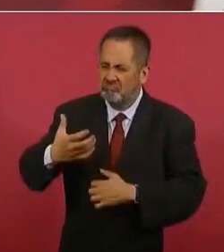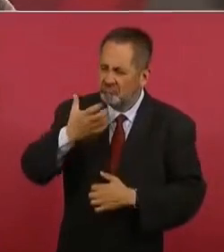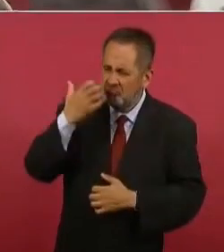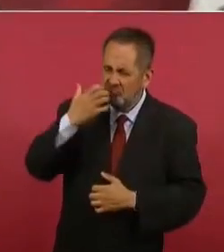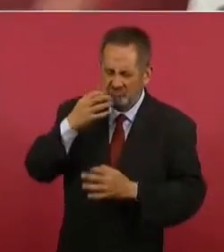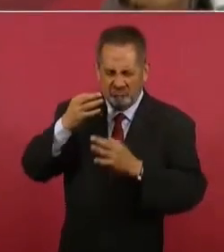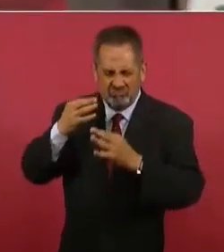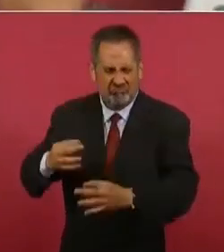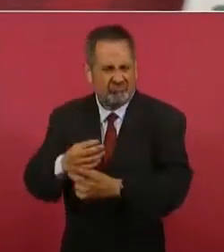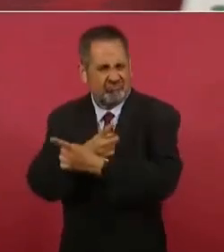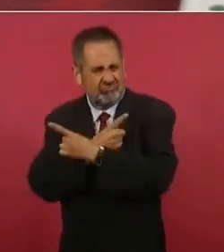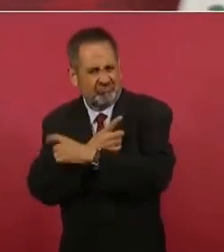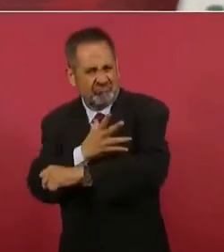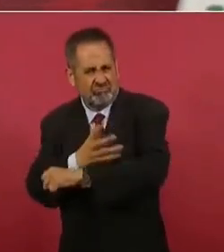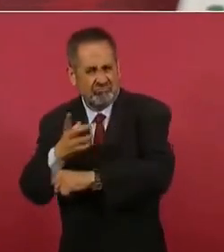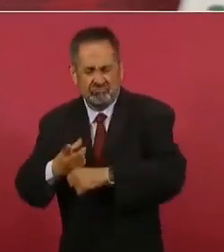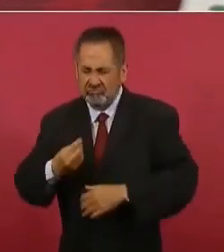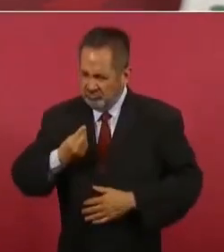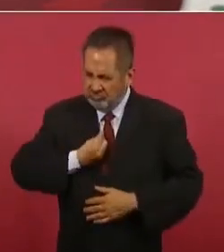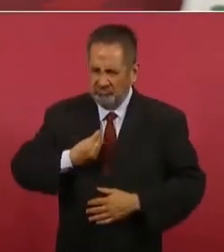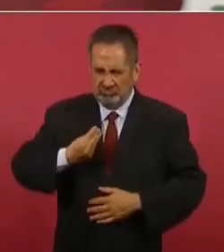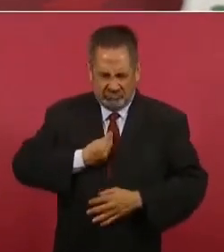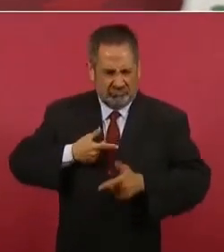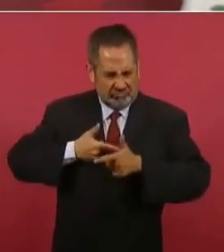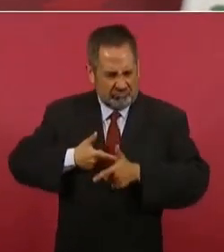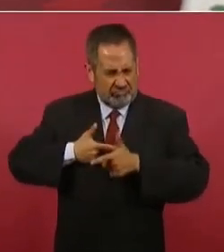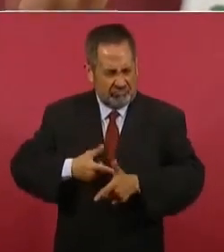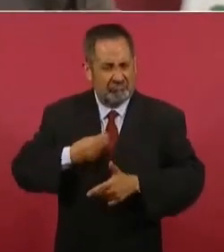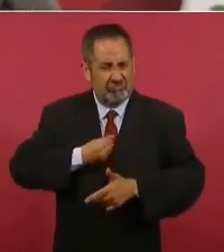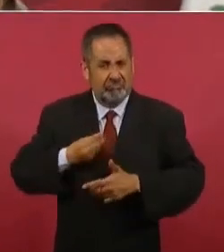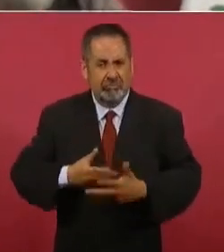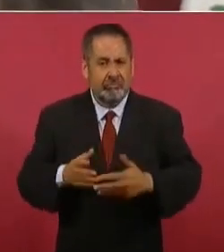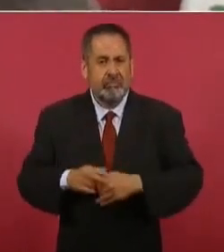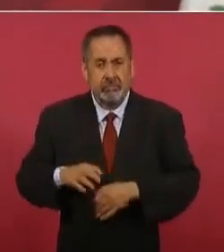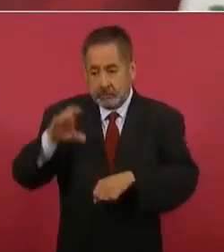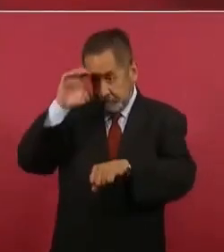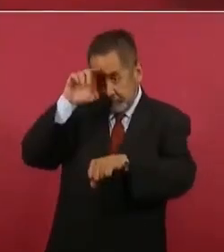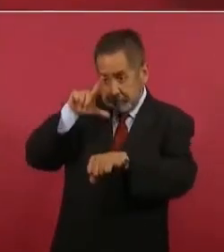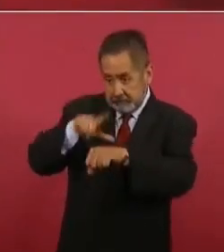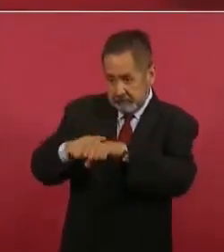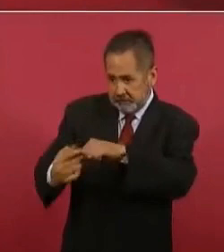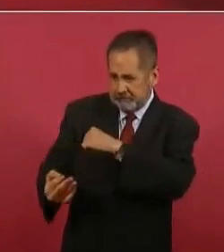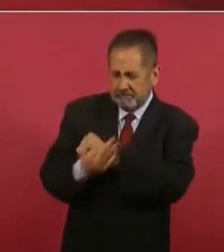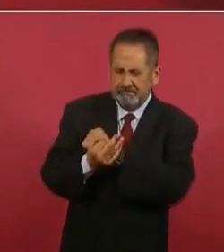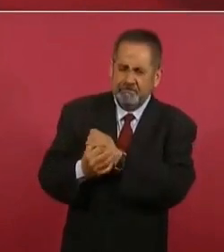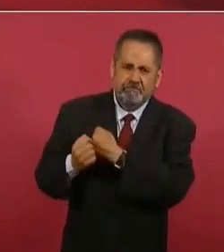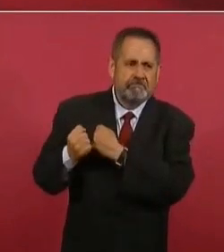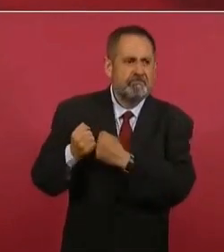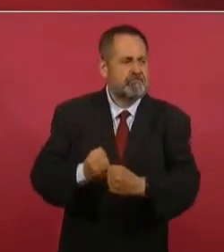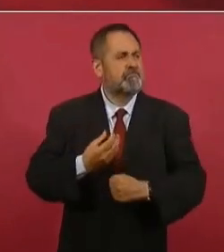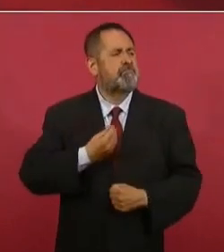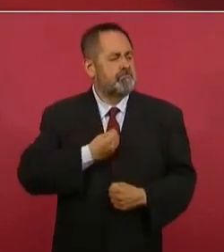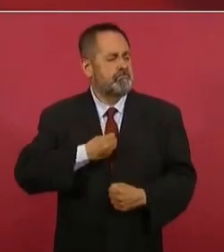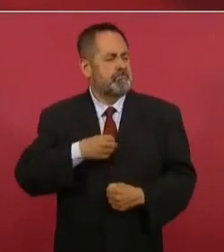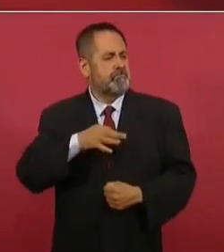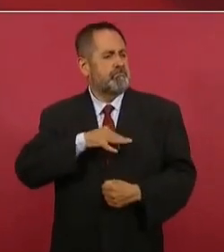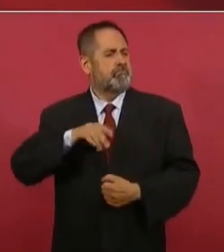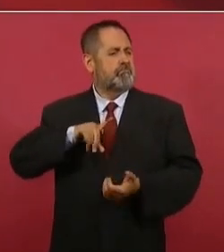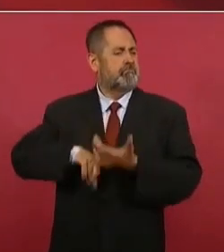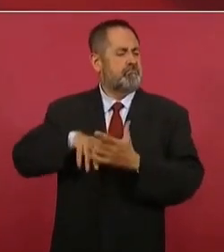que enfrentamos todas las calamidades. La cultura es lo que nos ha salvado siempre.